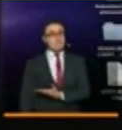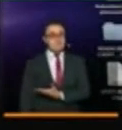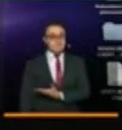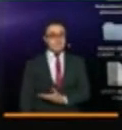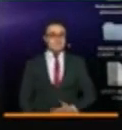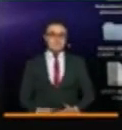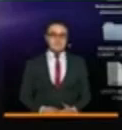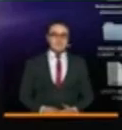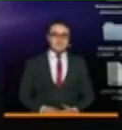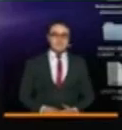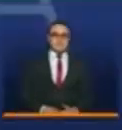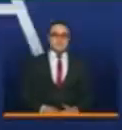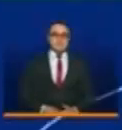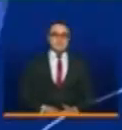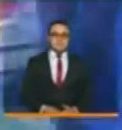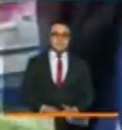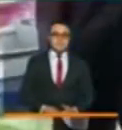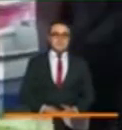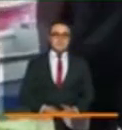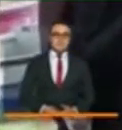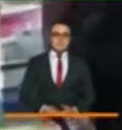www.icetex.gov.co.